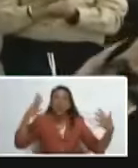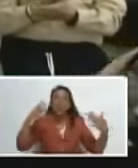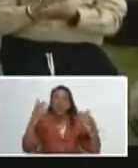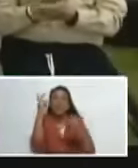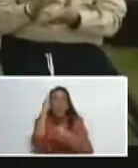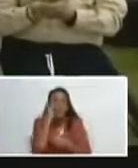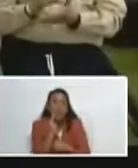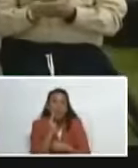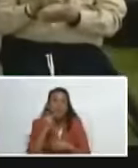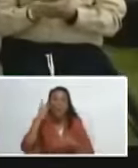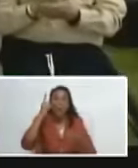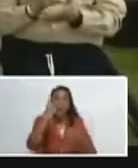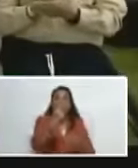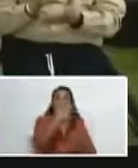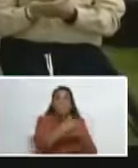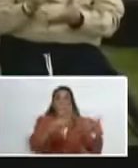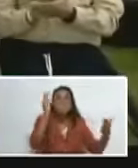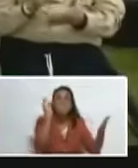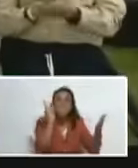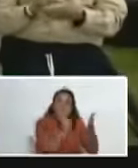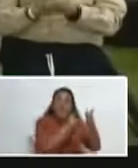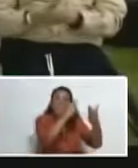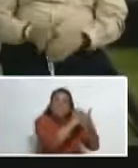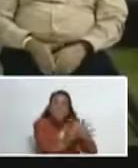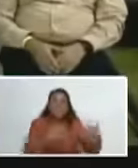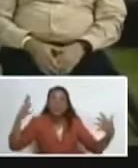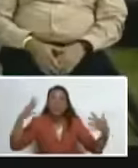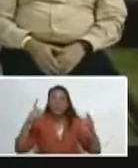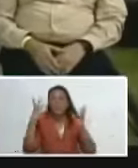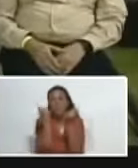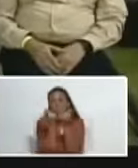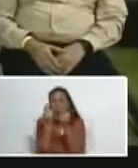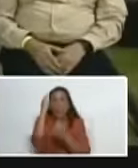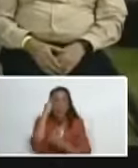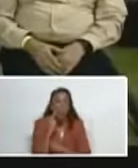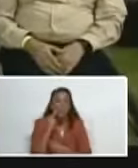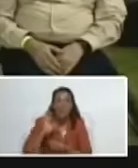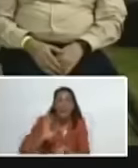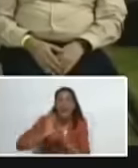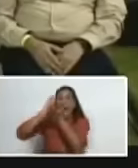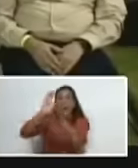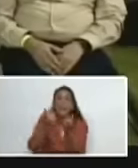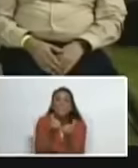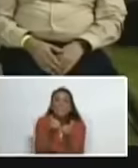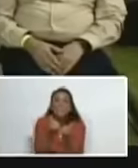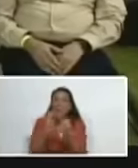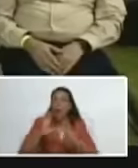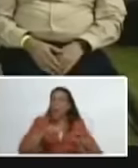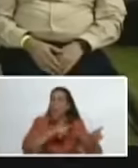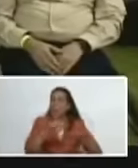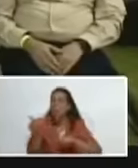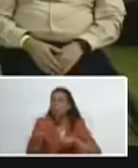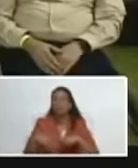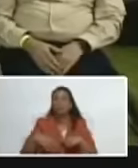que debe estar disponible de inmediato. Como capital es semilla, diría yo,